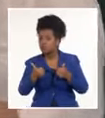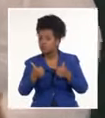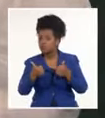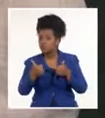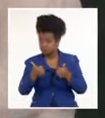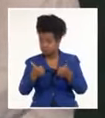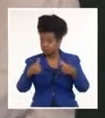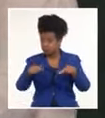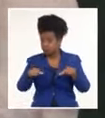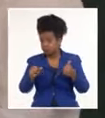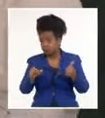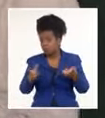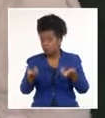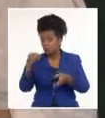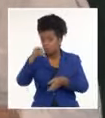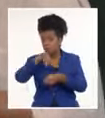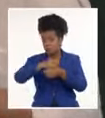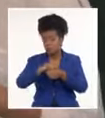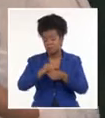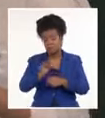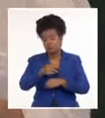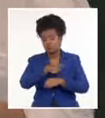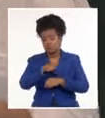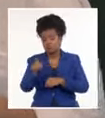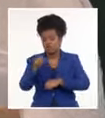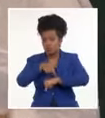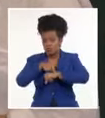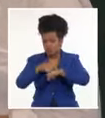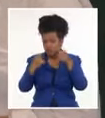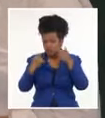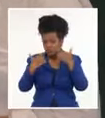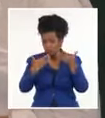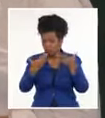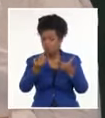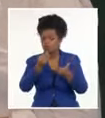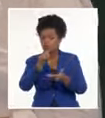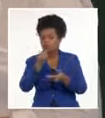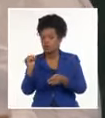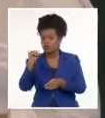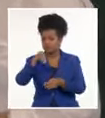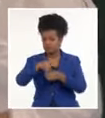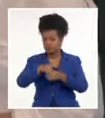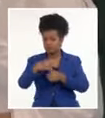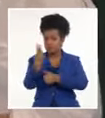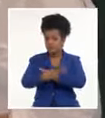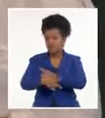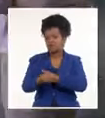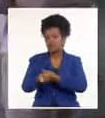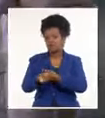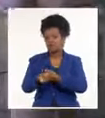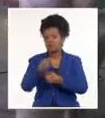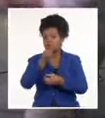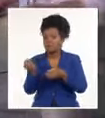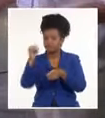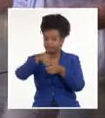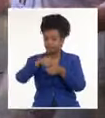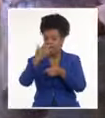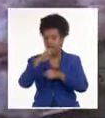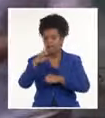hecho, como desde su perspectiva, si es un momento oportuno para que países se incorporen al ALBA? Gracias.